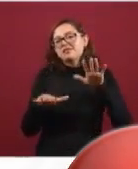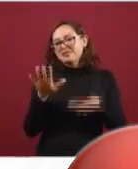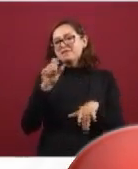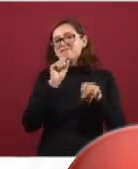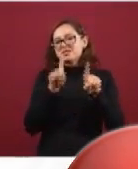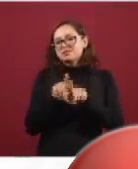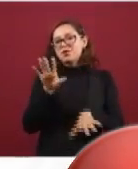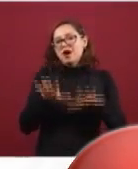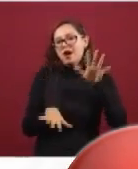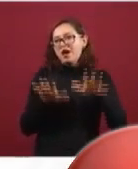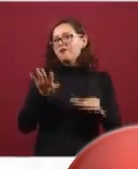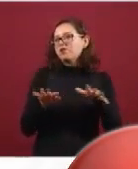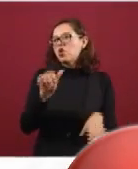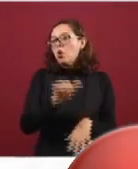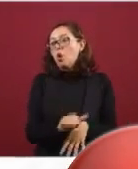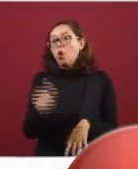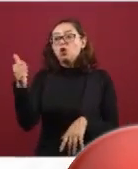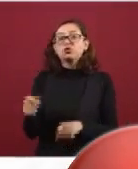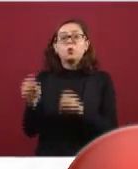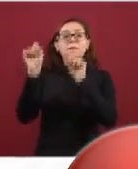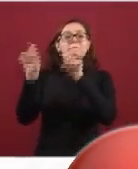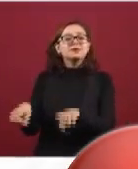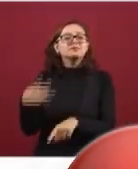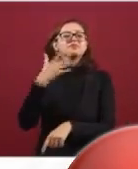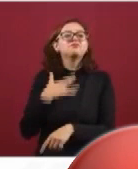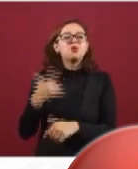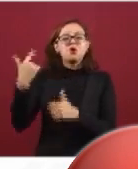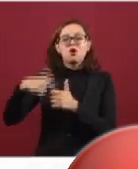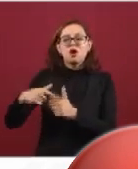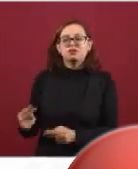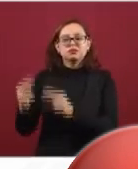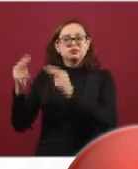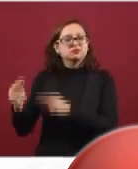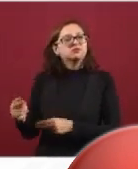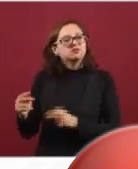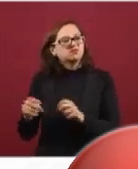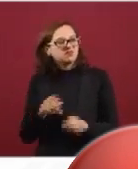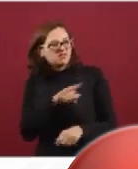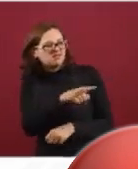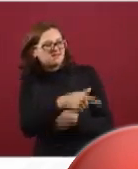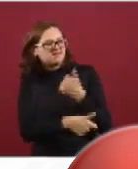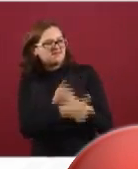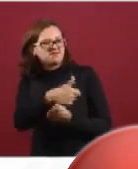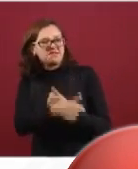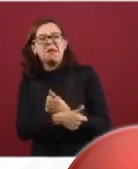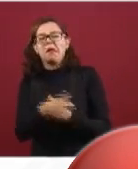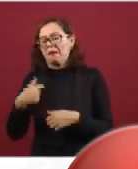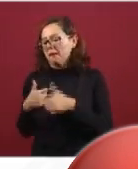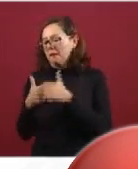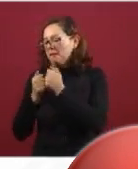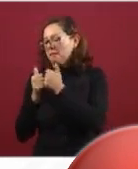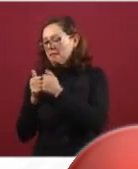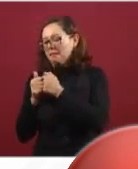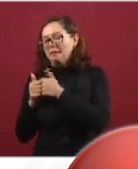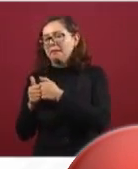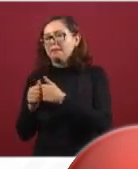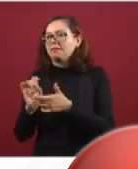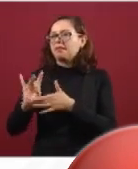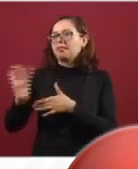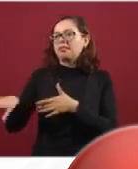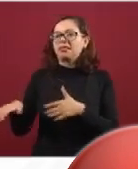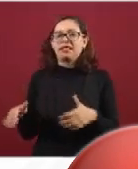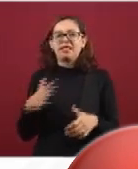sin ningún sustento pues van de a través de la app verificar a su competencia por